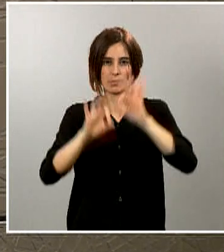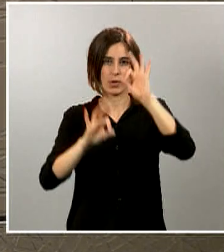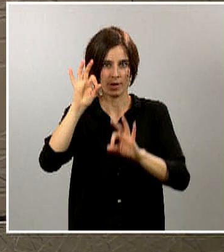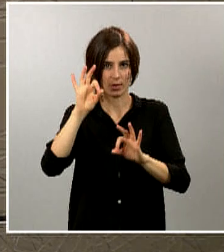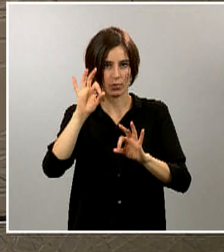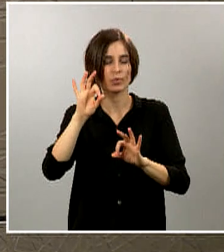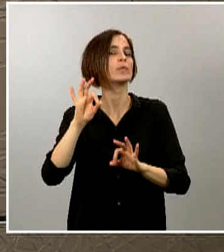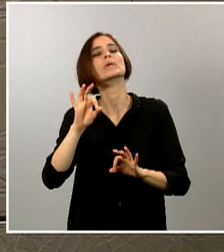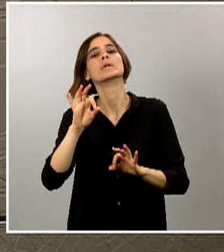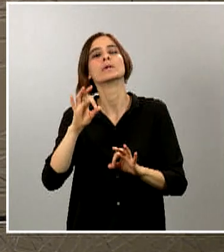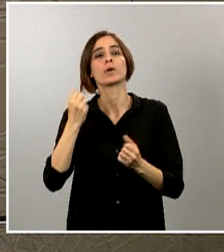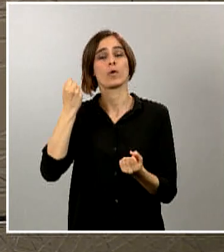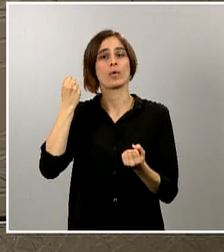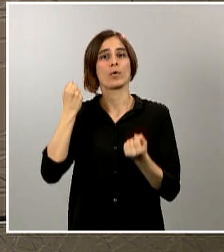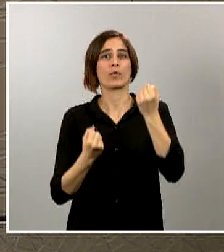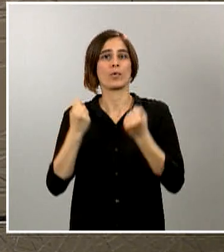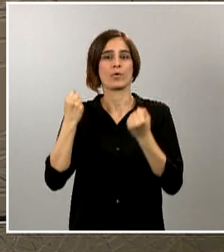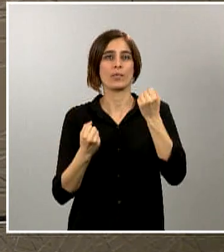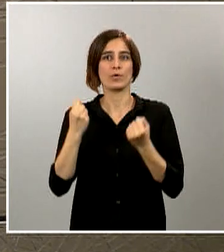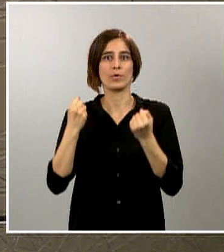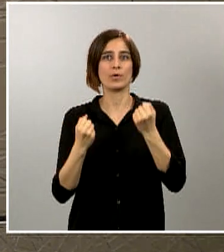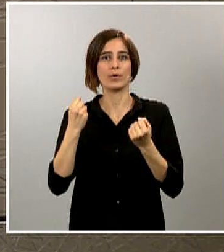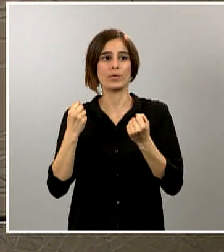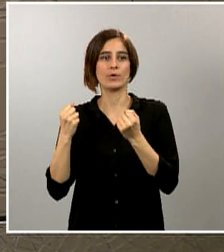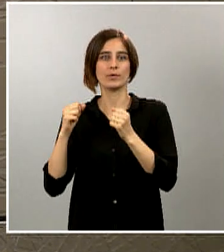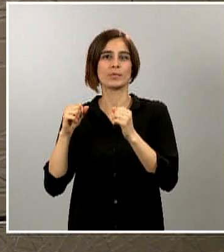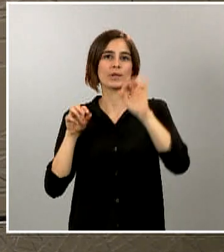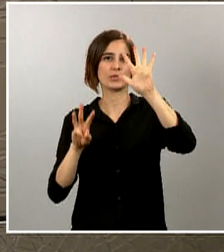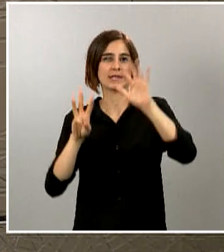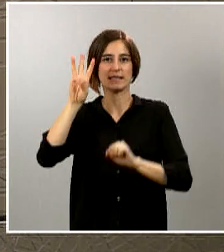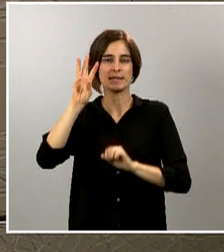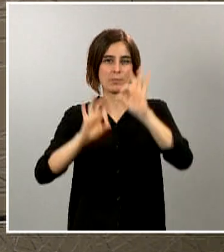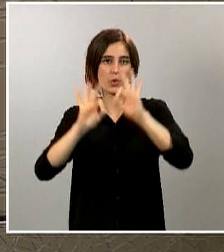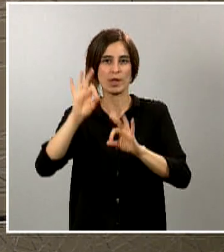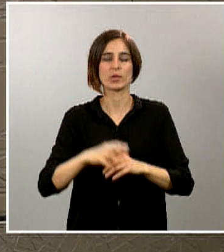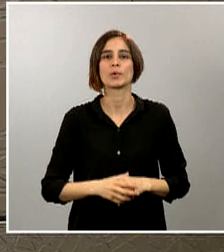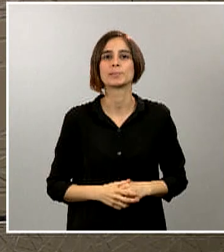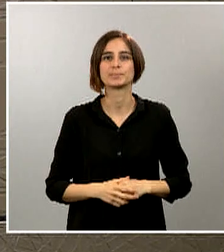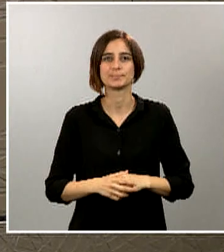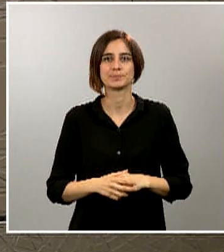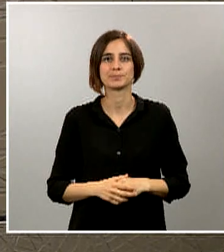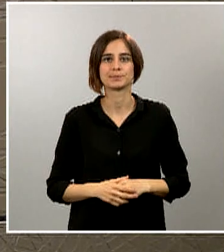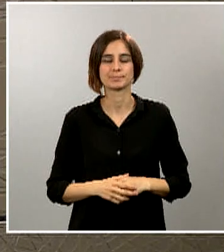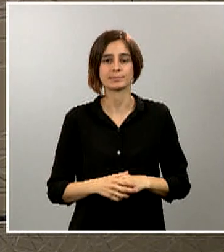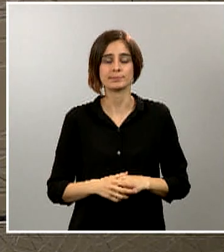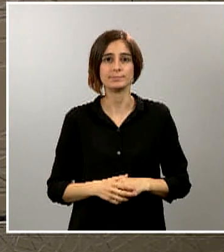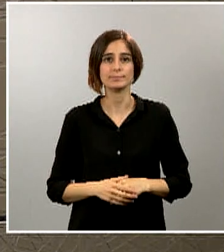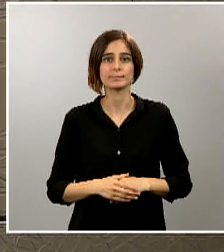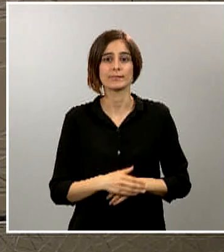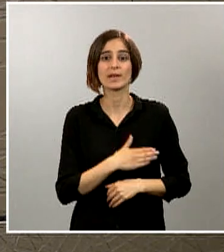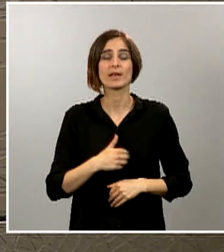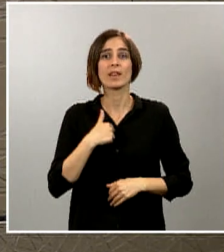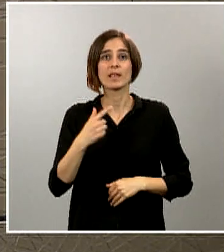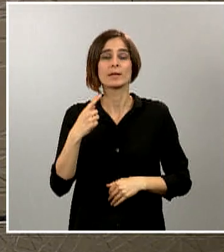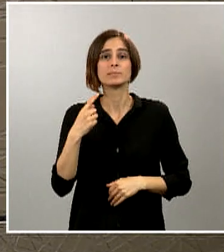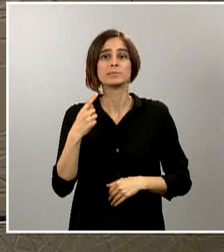en vehículos ligeros. Podemos decir que las salidas de los ciudadanos se han reducido prácticamente a aquellos que tienen